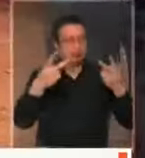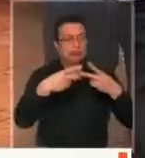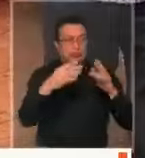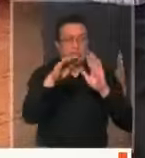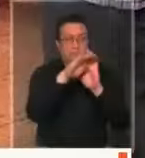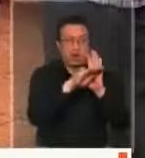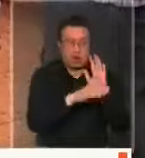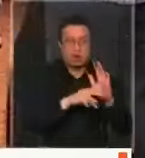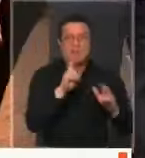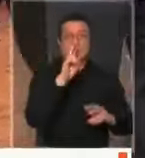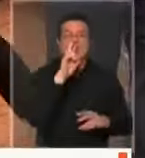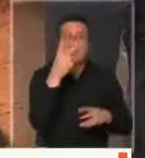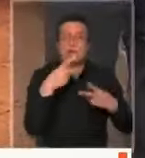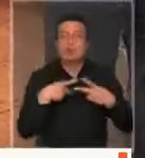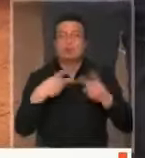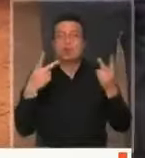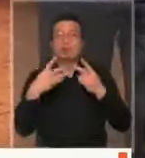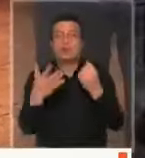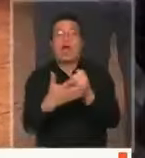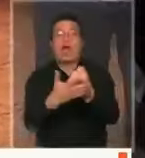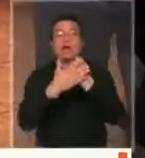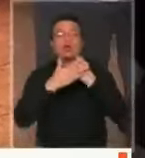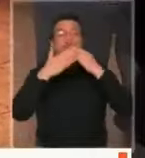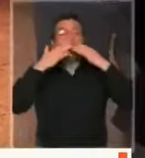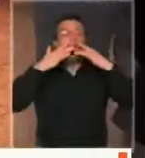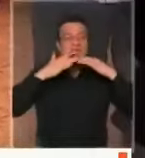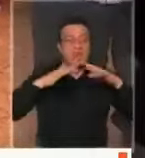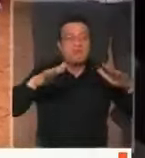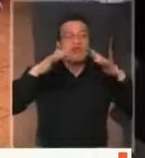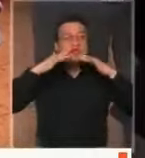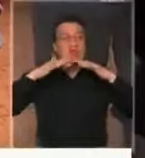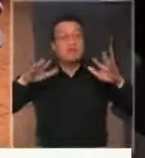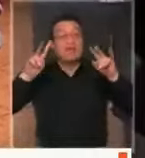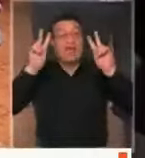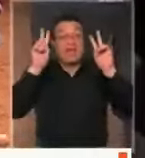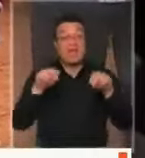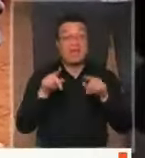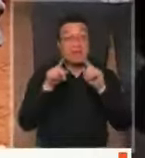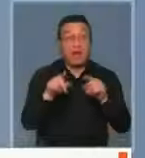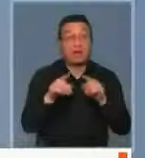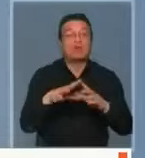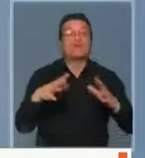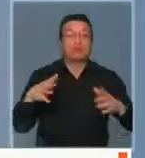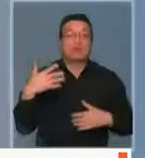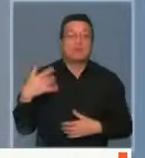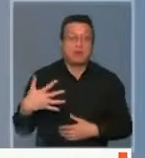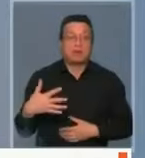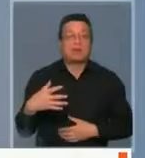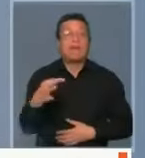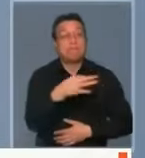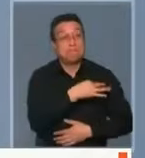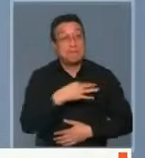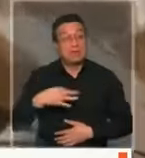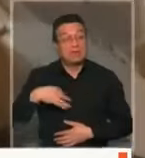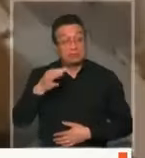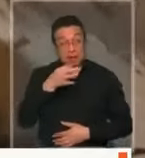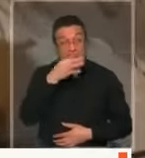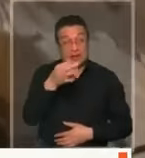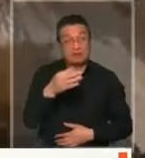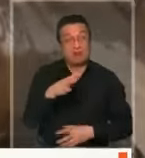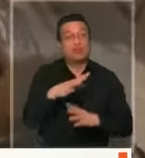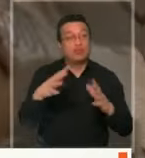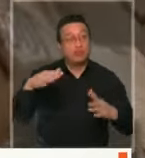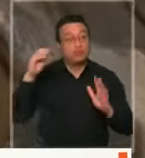de televisión, en ayudarnos a difundir estos temas, es tremendo. La ministra lo califica como todo un